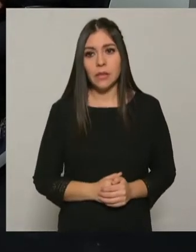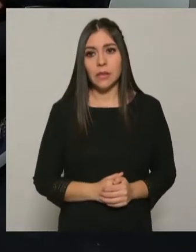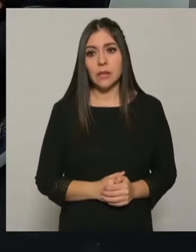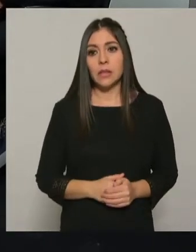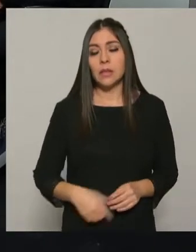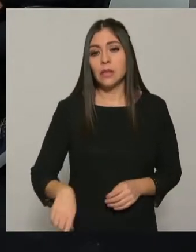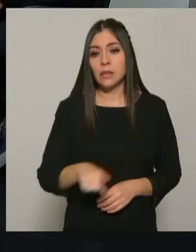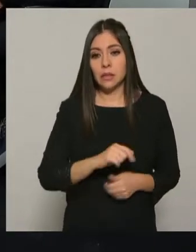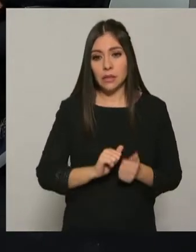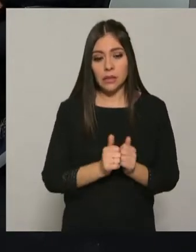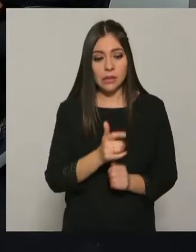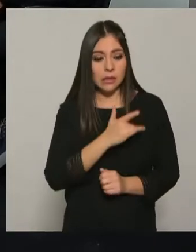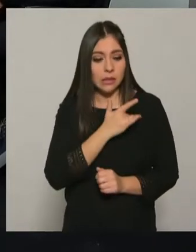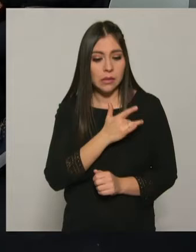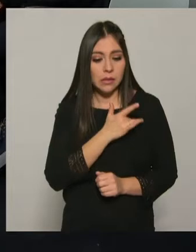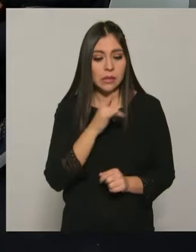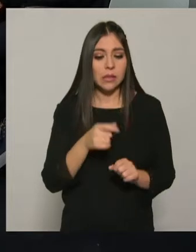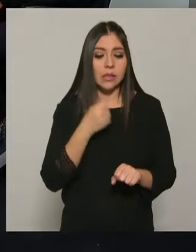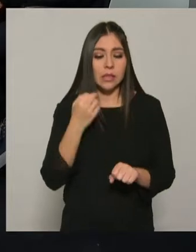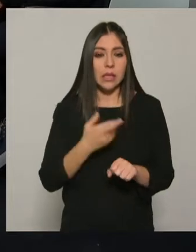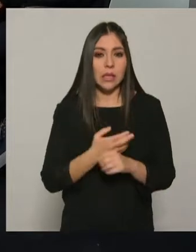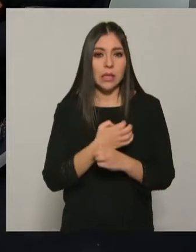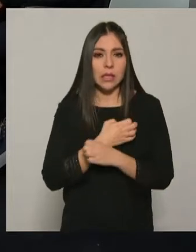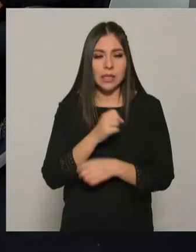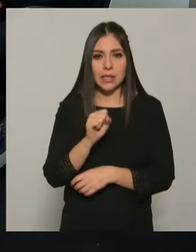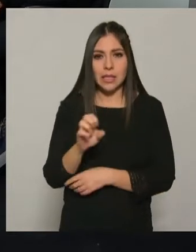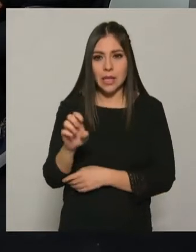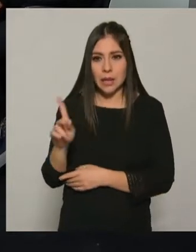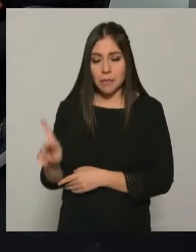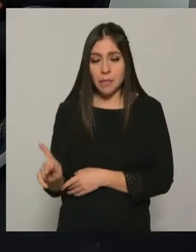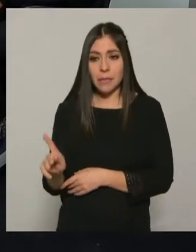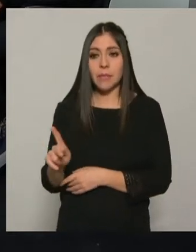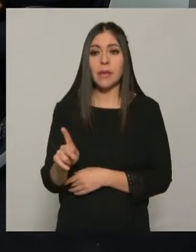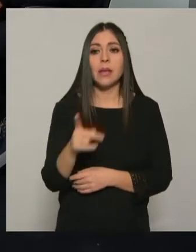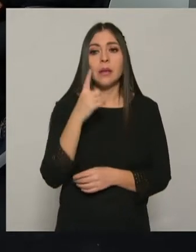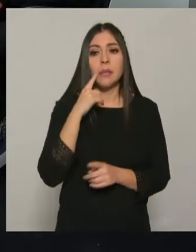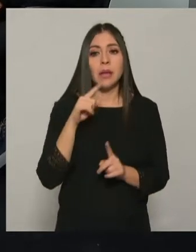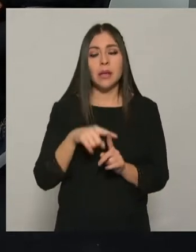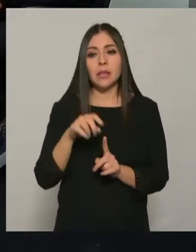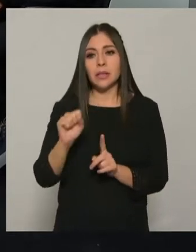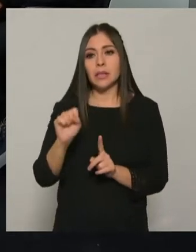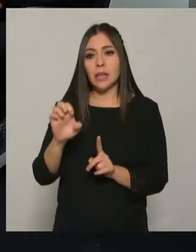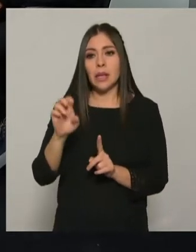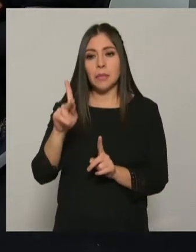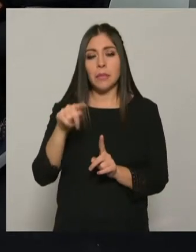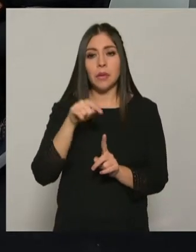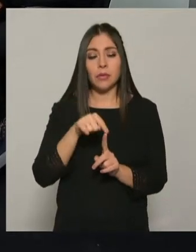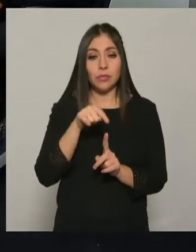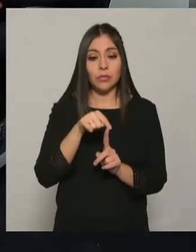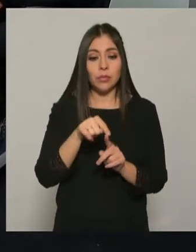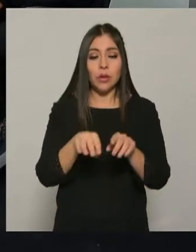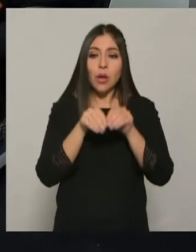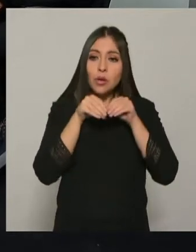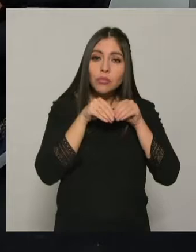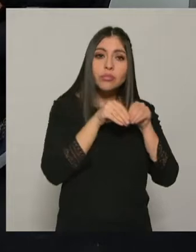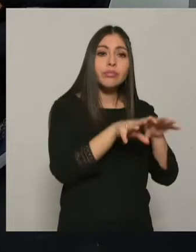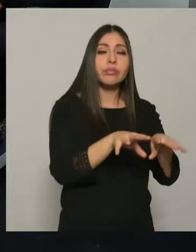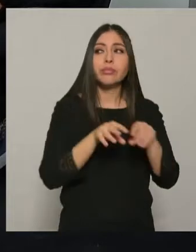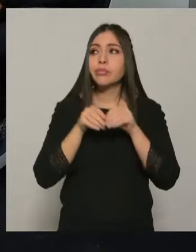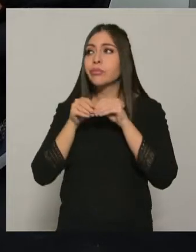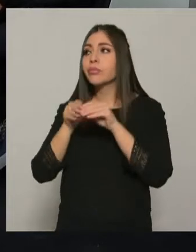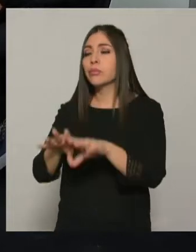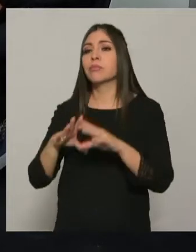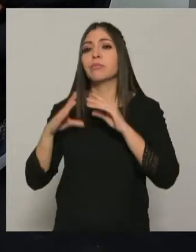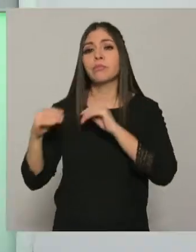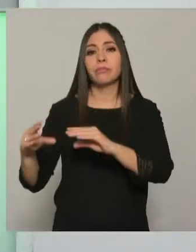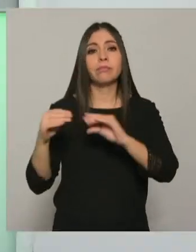de sensibilizar a la Secretaría de Educación Pública para que a través de la Secretaría de Educación Pública se difunda. Se capacita a los profesores, por